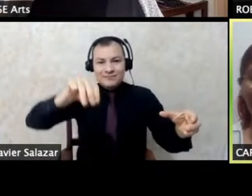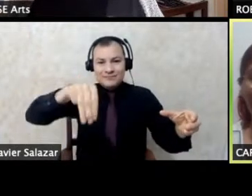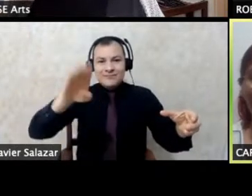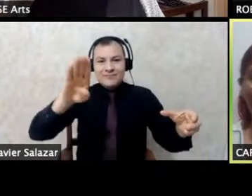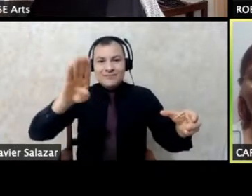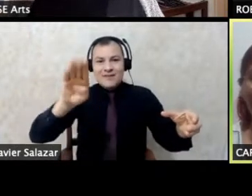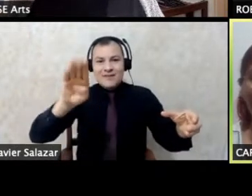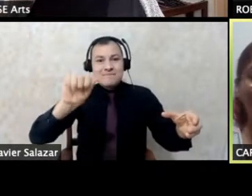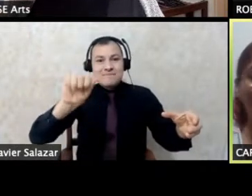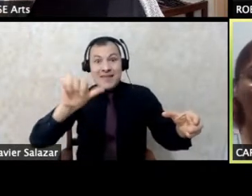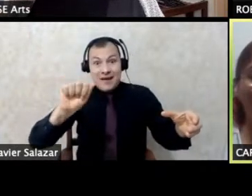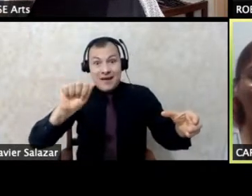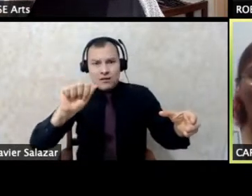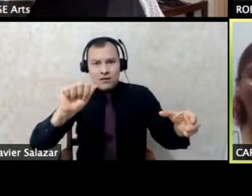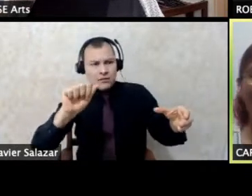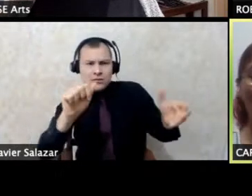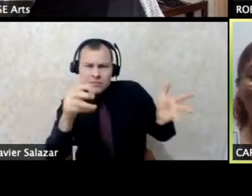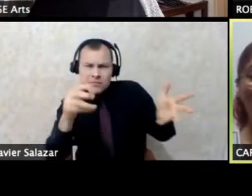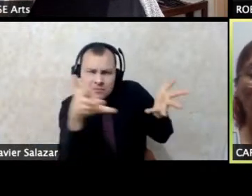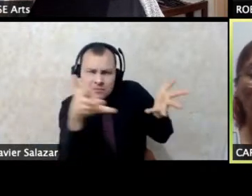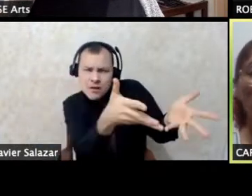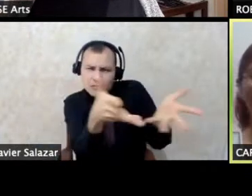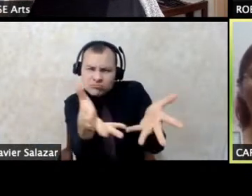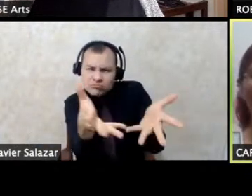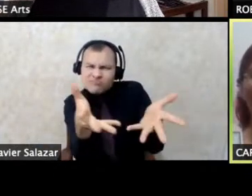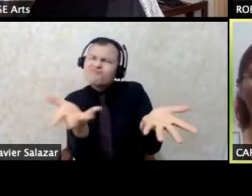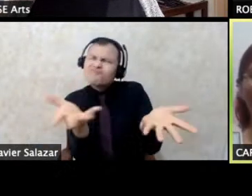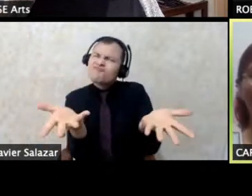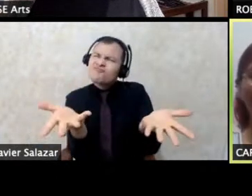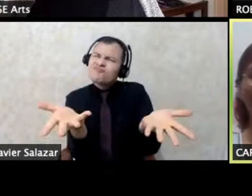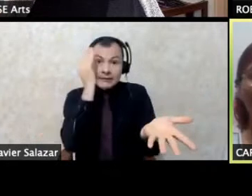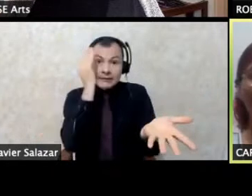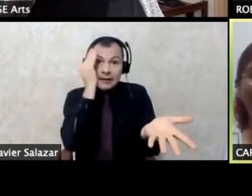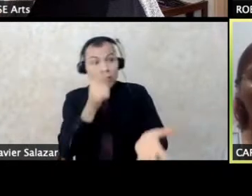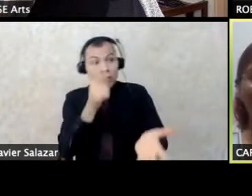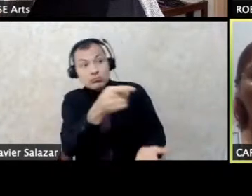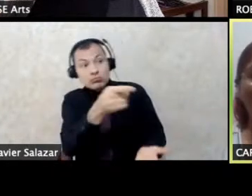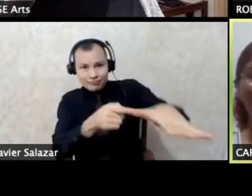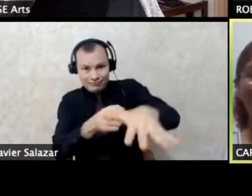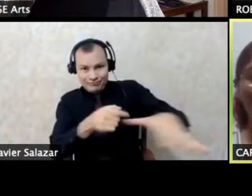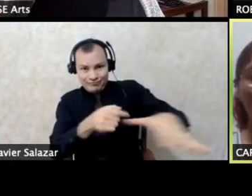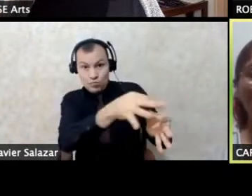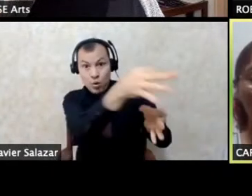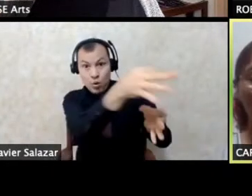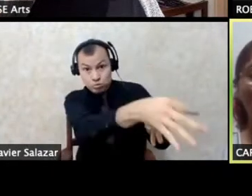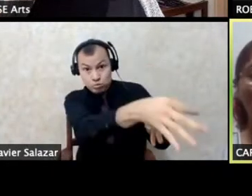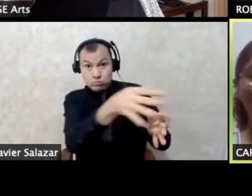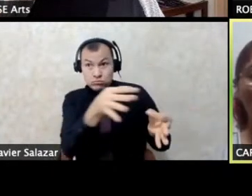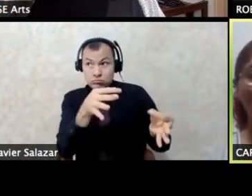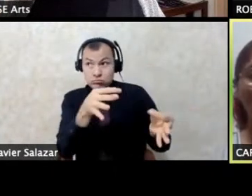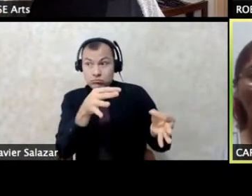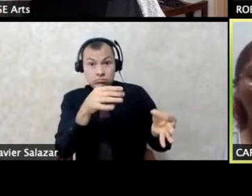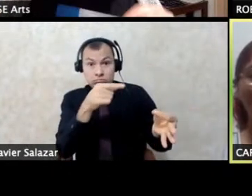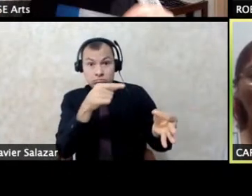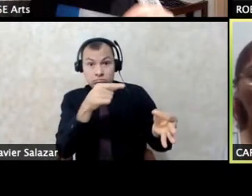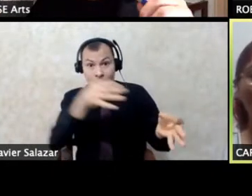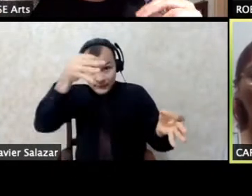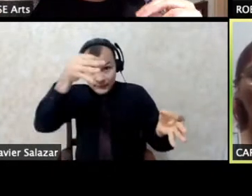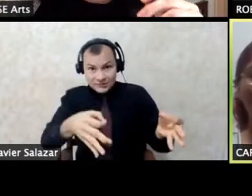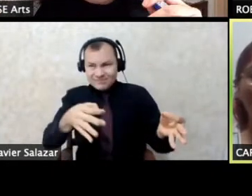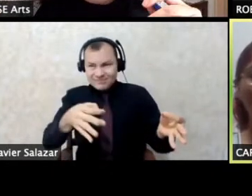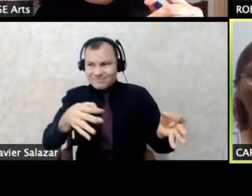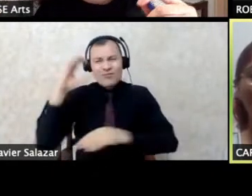los municipios afectados o intervenidos directamente por la violencia que se da en nuestro